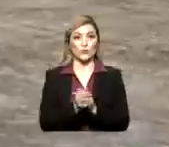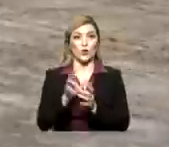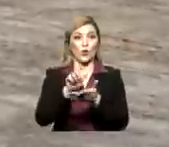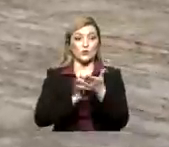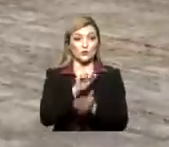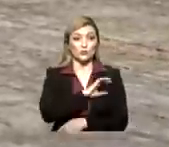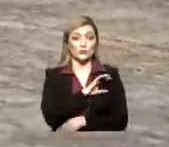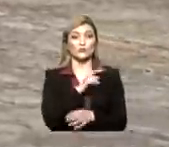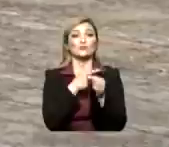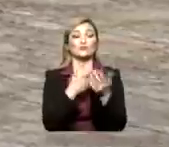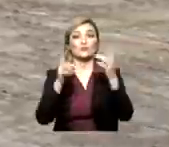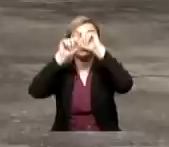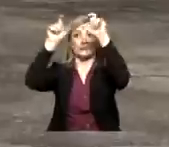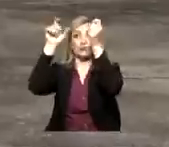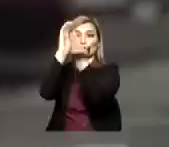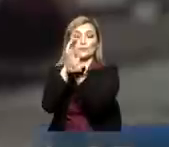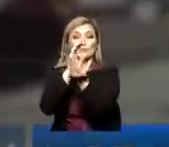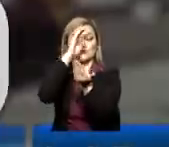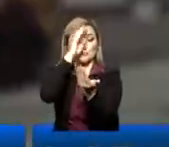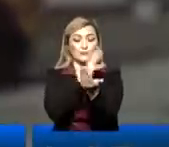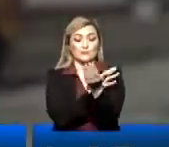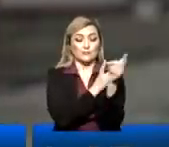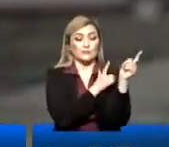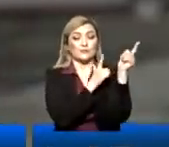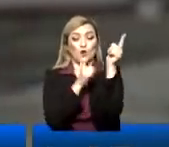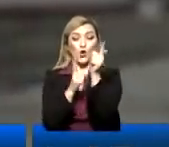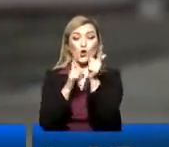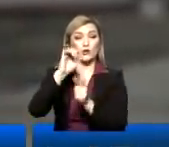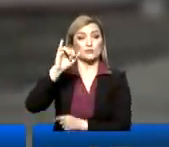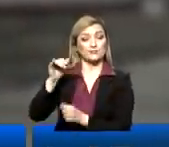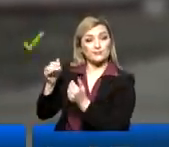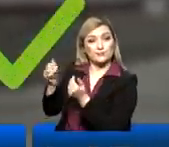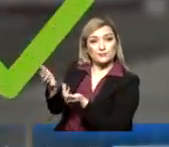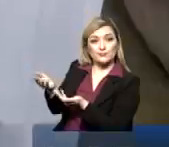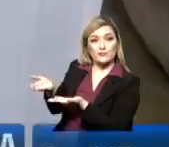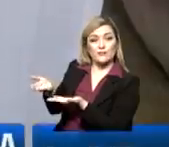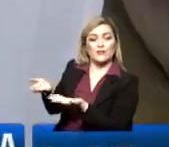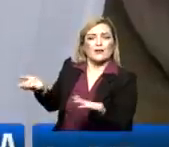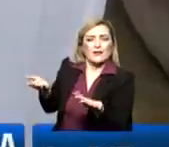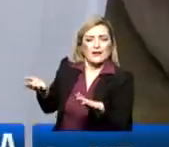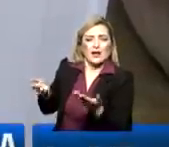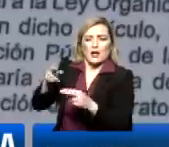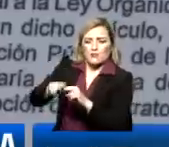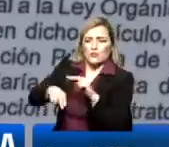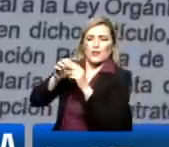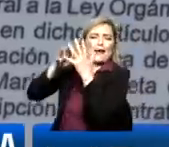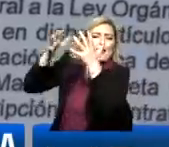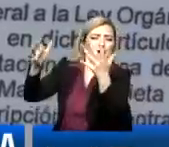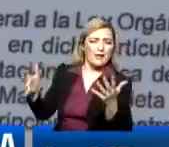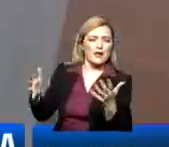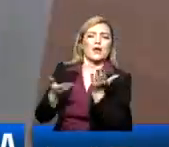de Quito a través de la empresa del Seguro Social de las Fuerzas Armadas, Inmosolución, no se limita a las grandes obras de la ciudad como